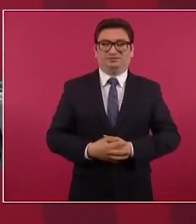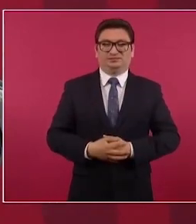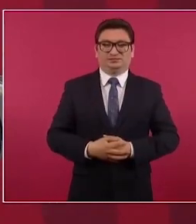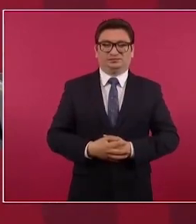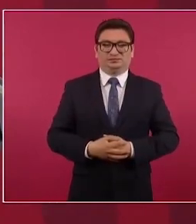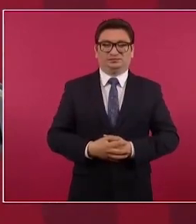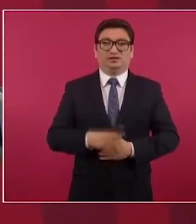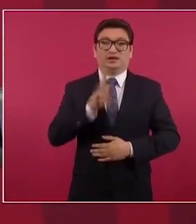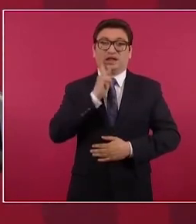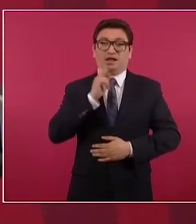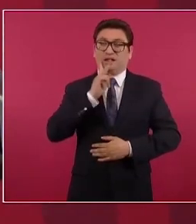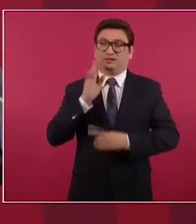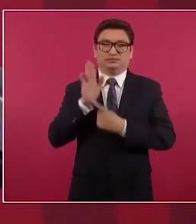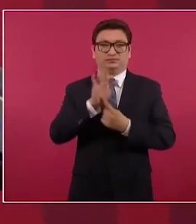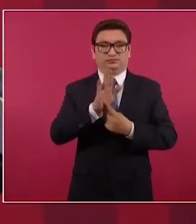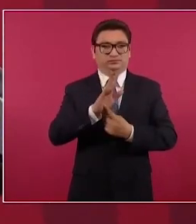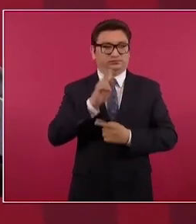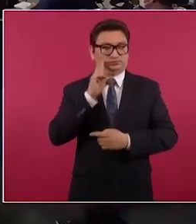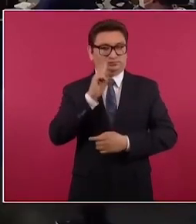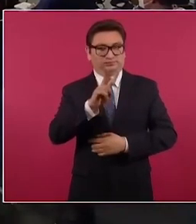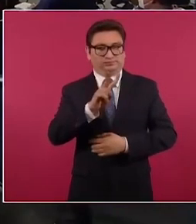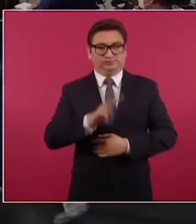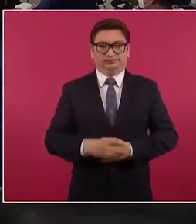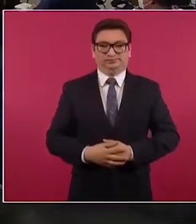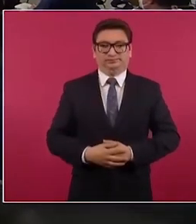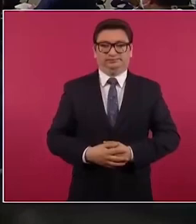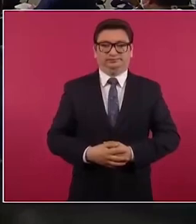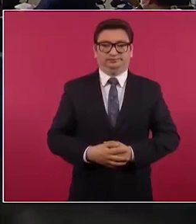A ver si la leemos.